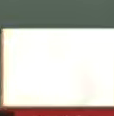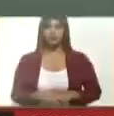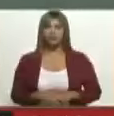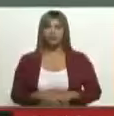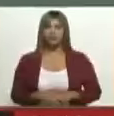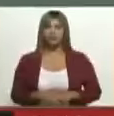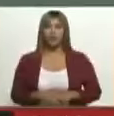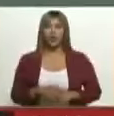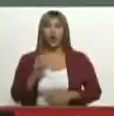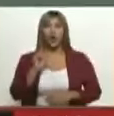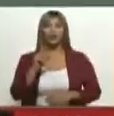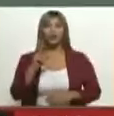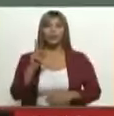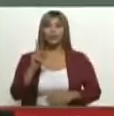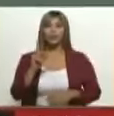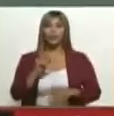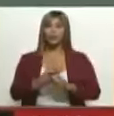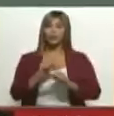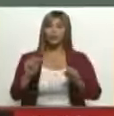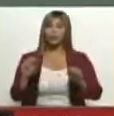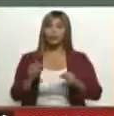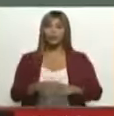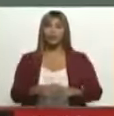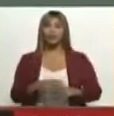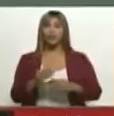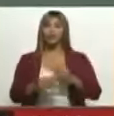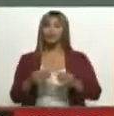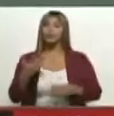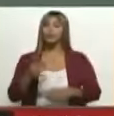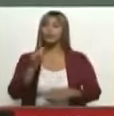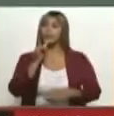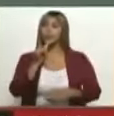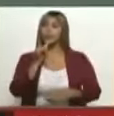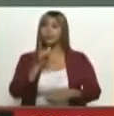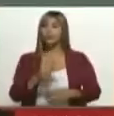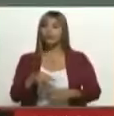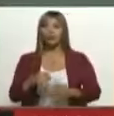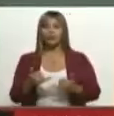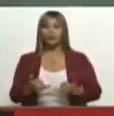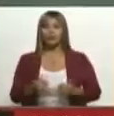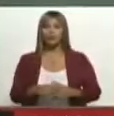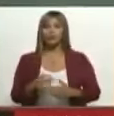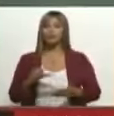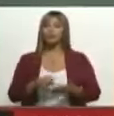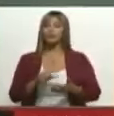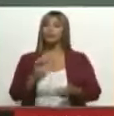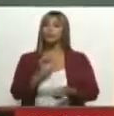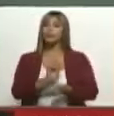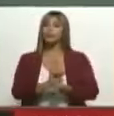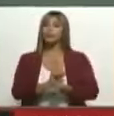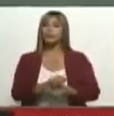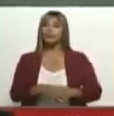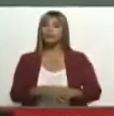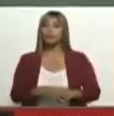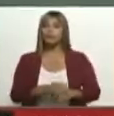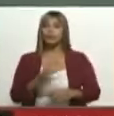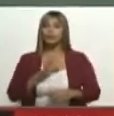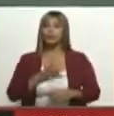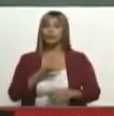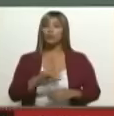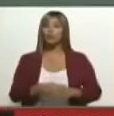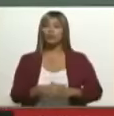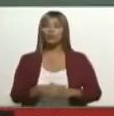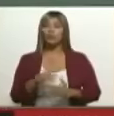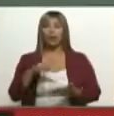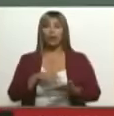Amigos, 11:21 minutos de la mañana, se genera importante información a esta hora desde el centro penitenciario de Tocorón, ubicado en el